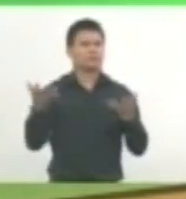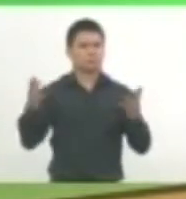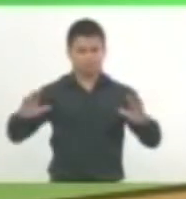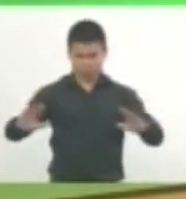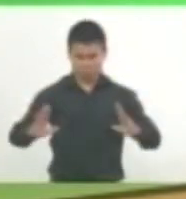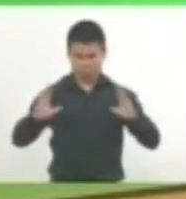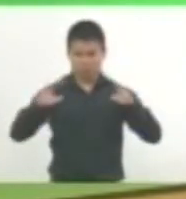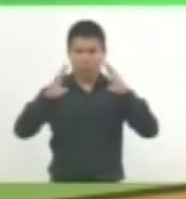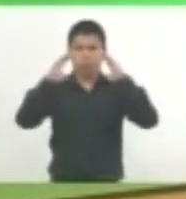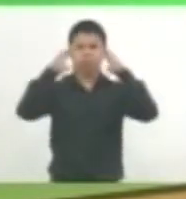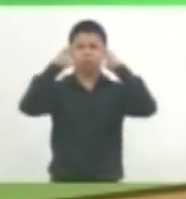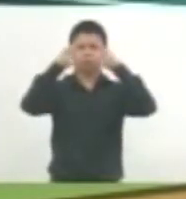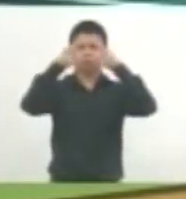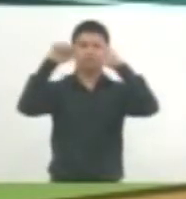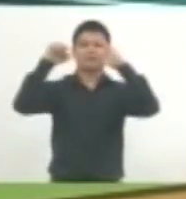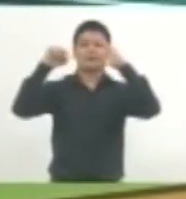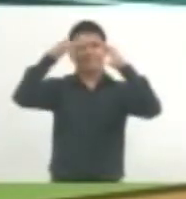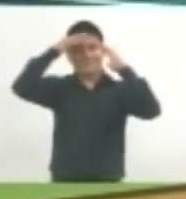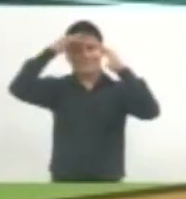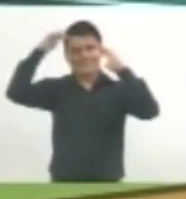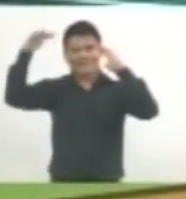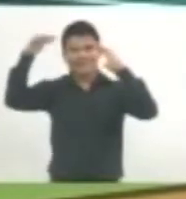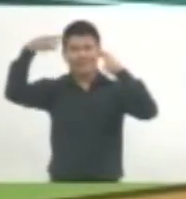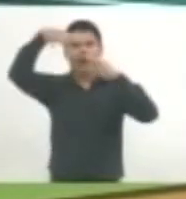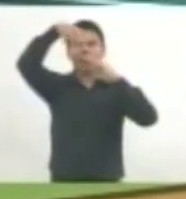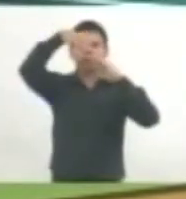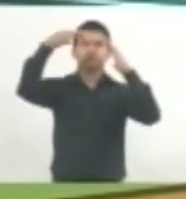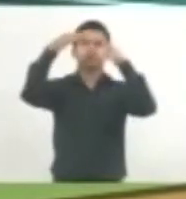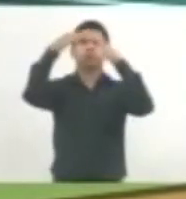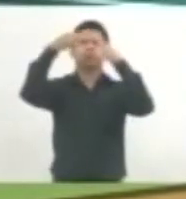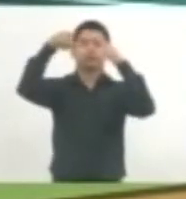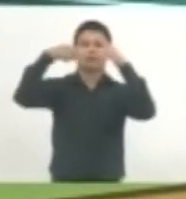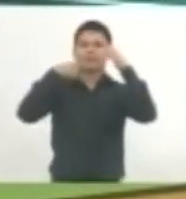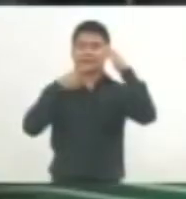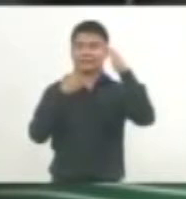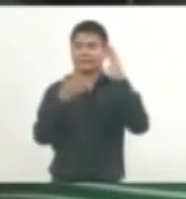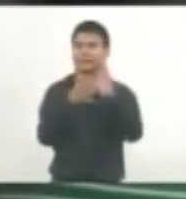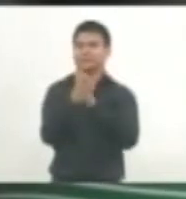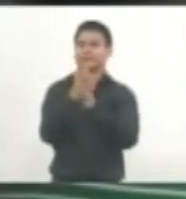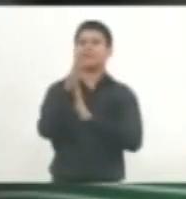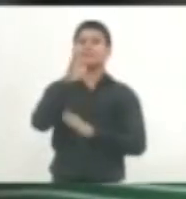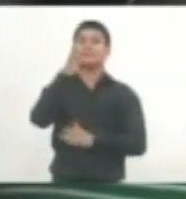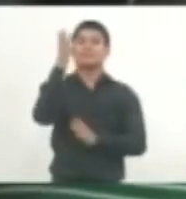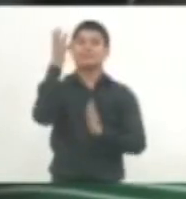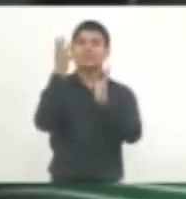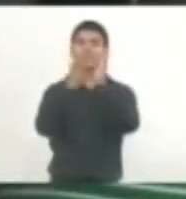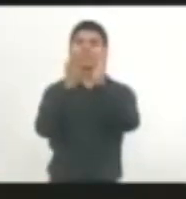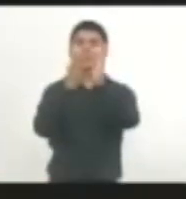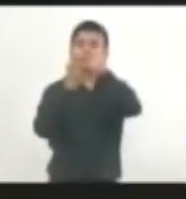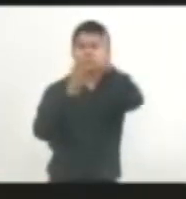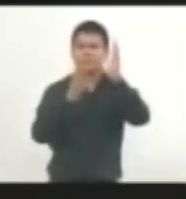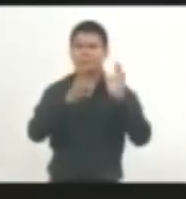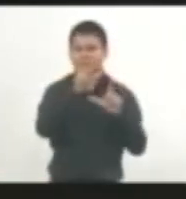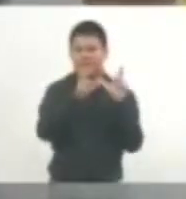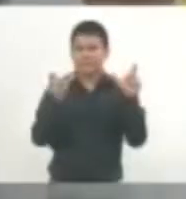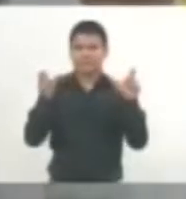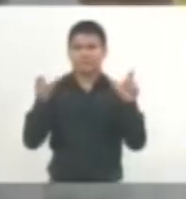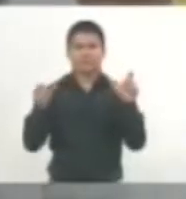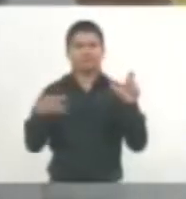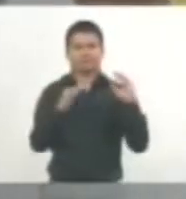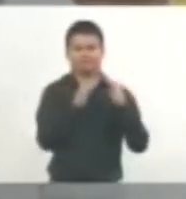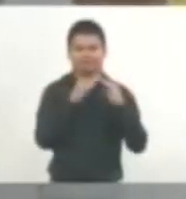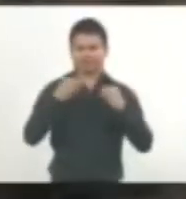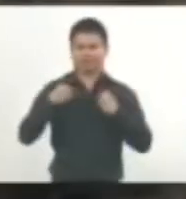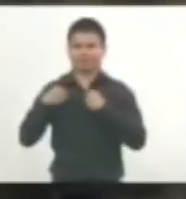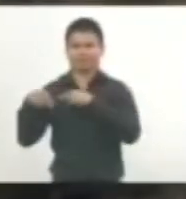Cerro de la Popa en Cartagena y que tiene en riesgo a más de 5.000 personas. Un estudio geotécnico que permitirá establecer el